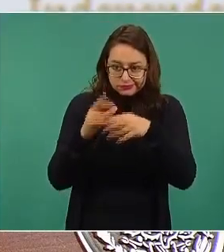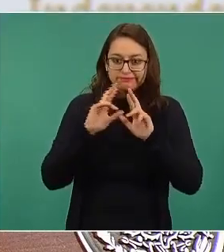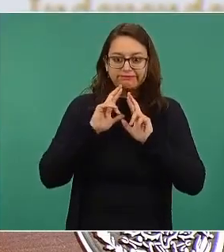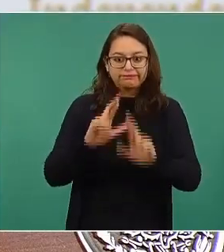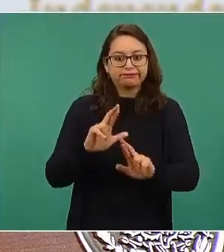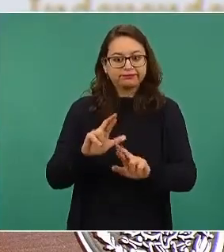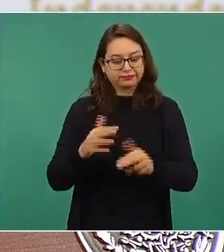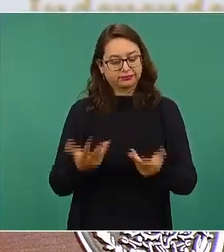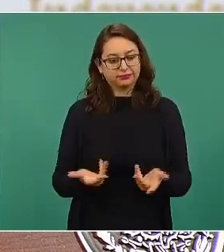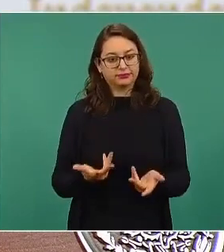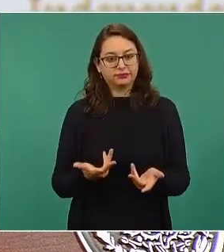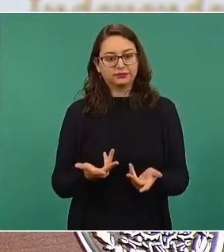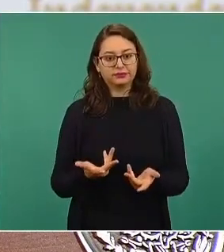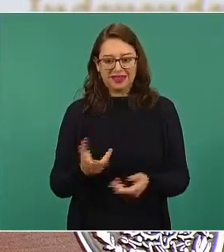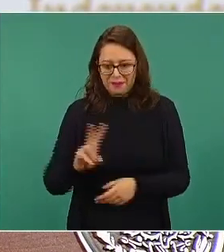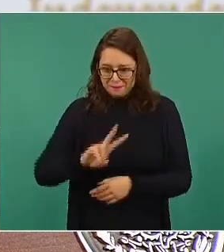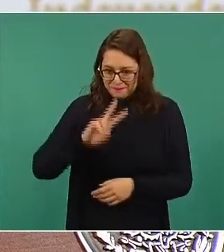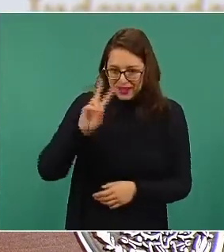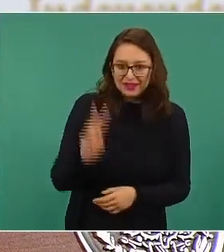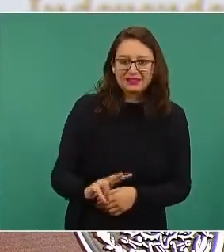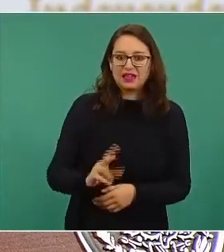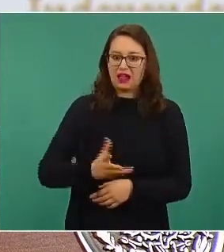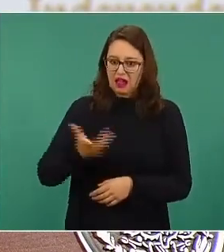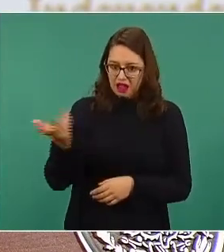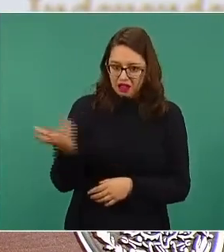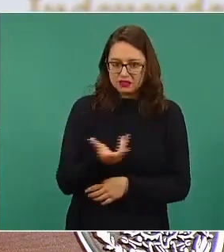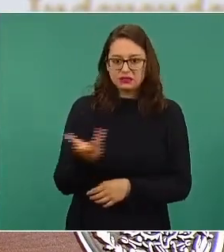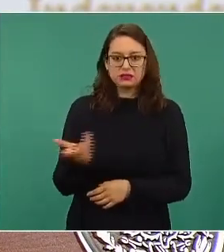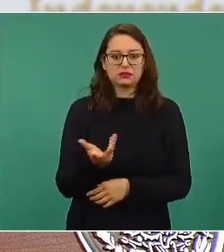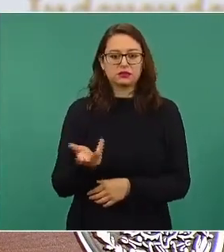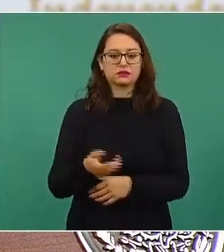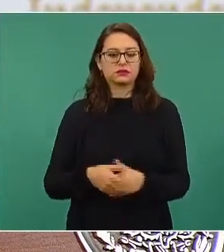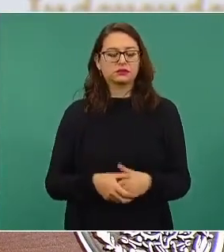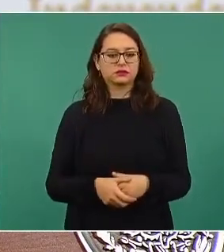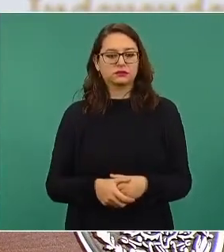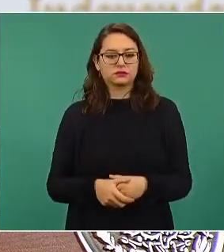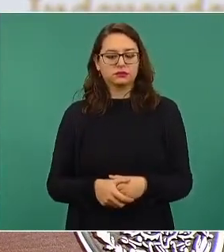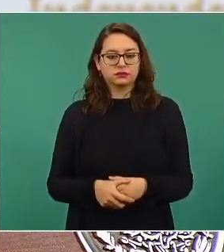que se lleven a la práctica los acuerdos.